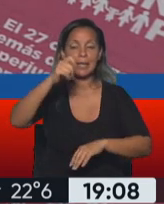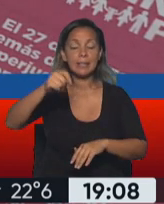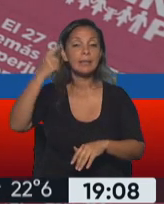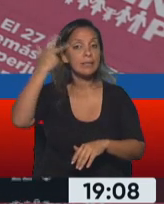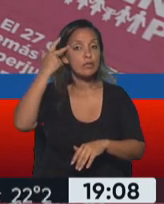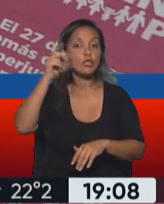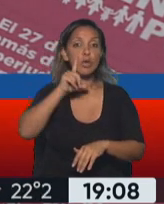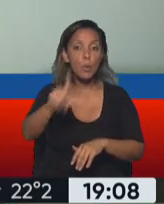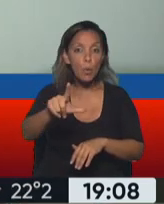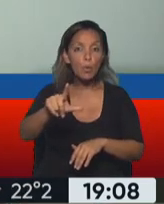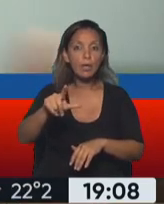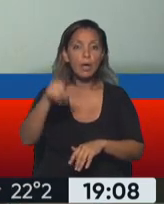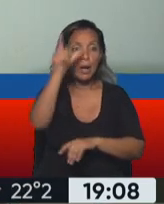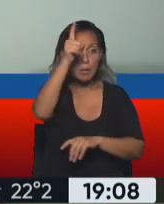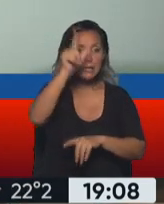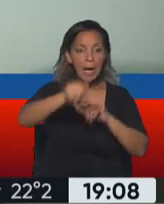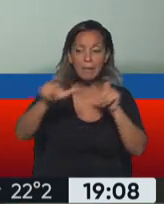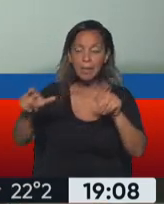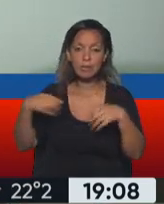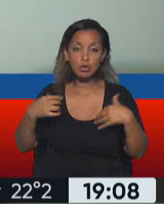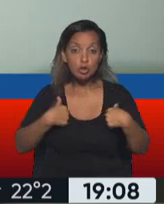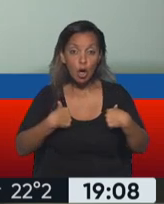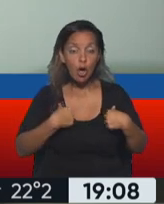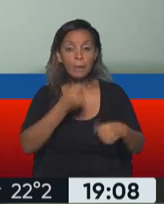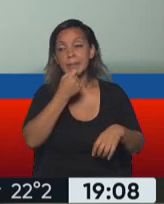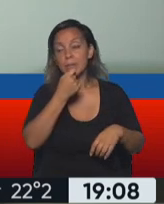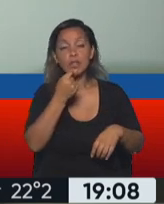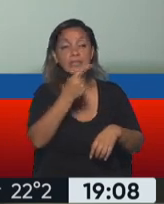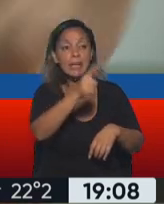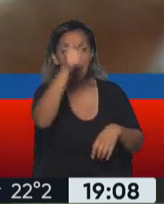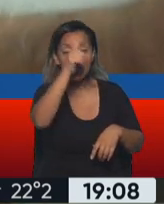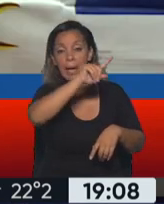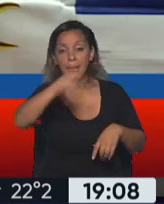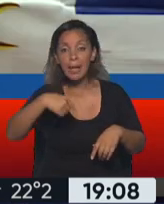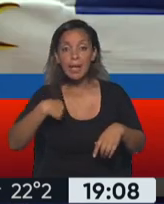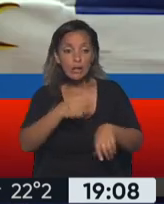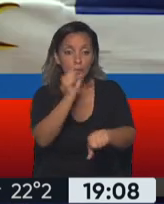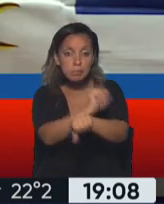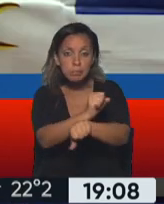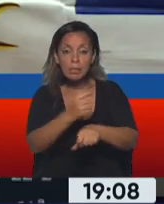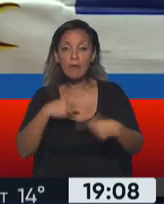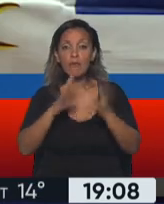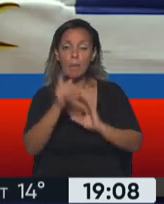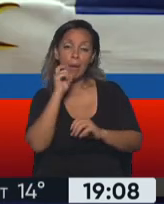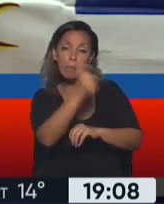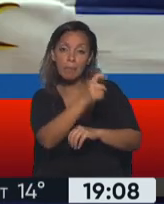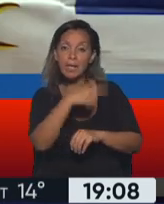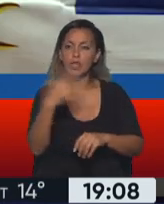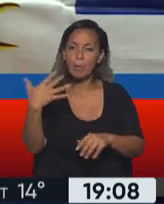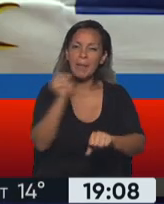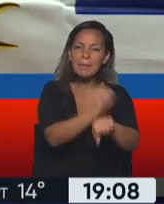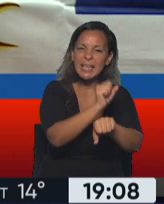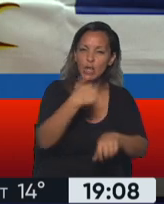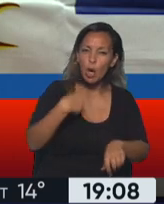sacarte y te resistís a que te pongan la esposa, las esposas, eso es desacato y te pueden dar 4 años. Es un